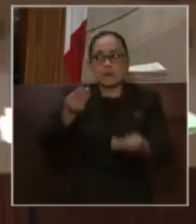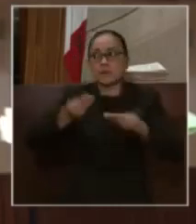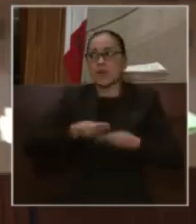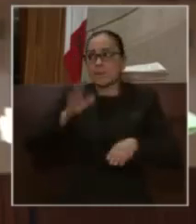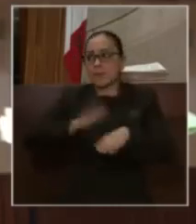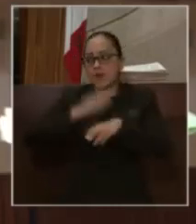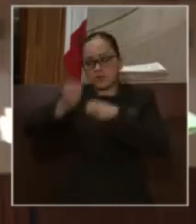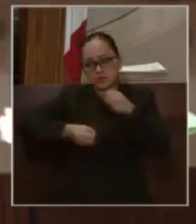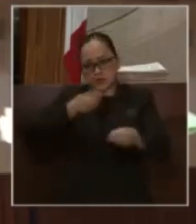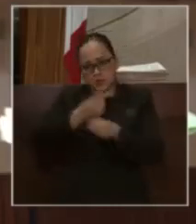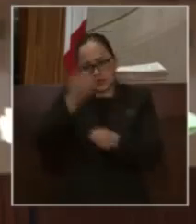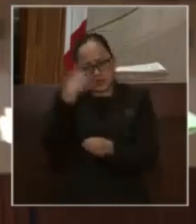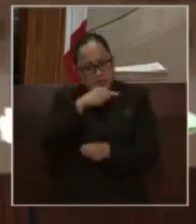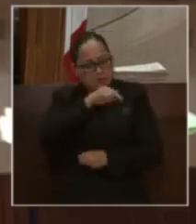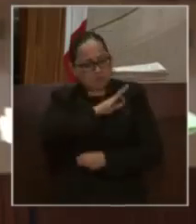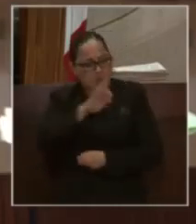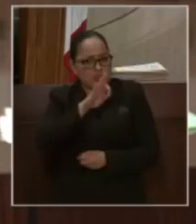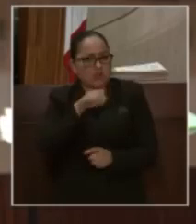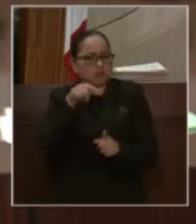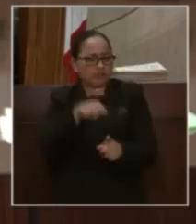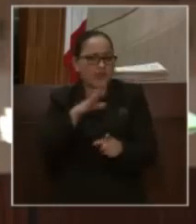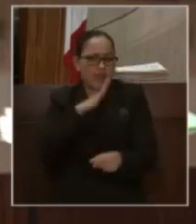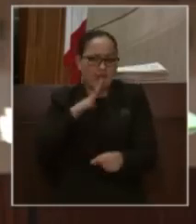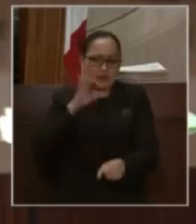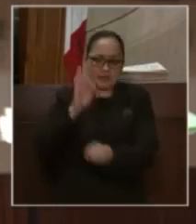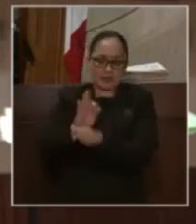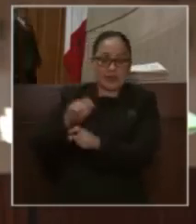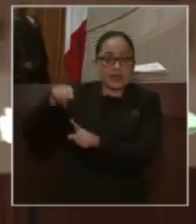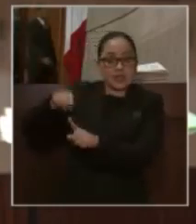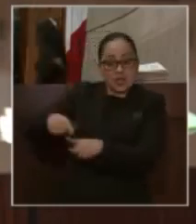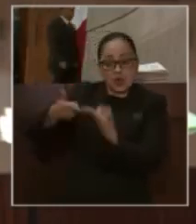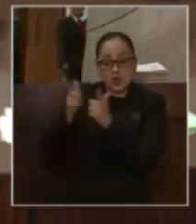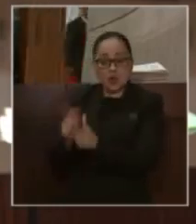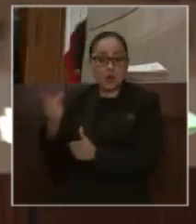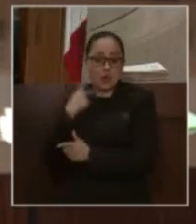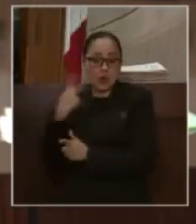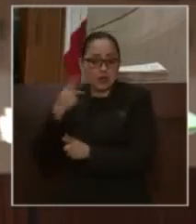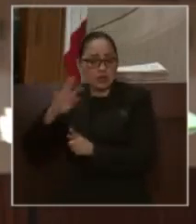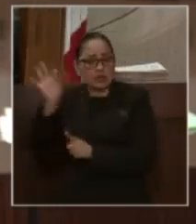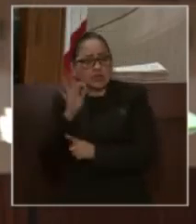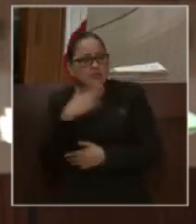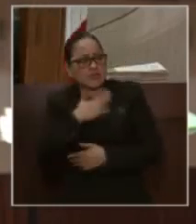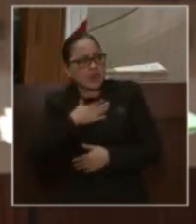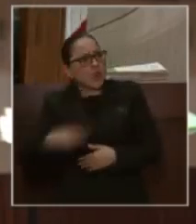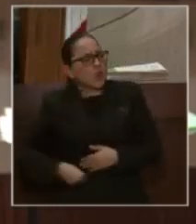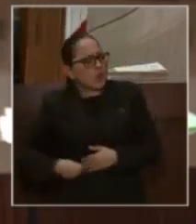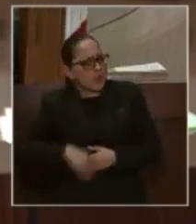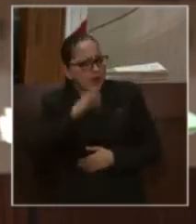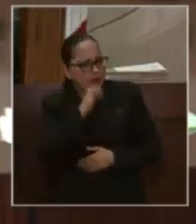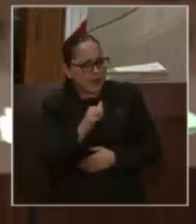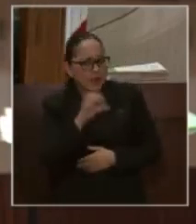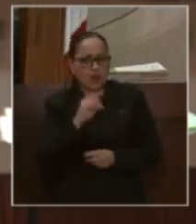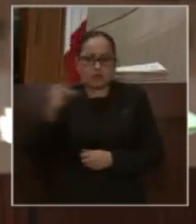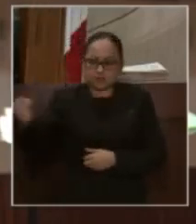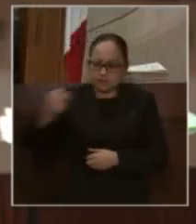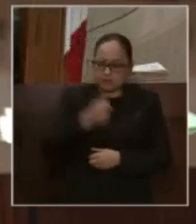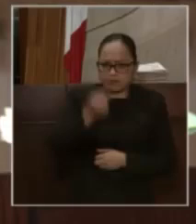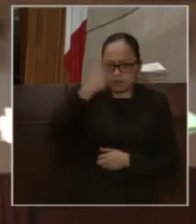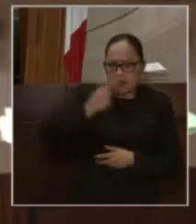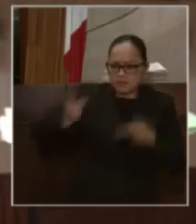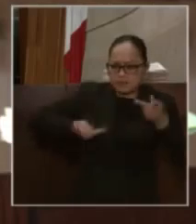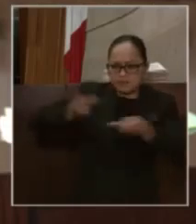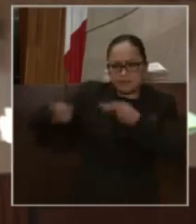para defender la presunción de inocencia por parte de quien es llamado a juicio o a un